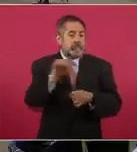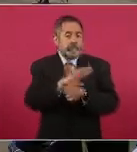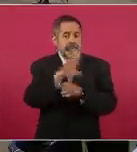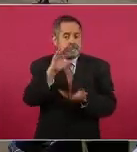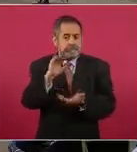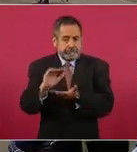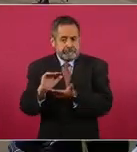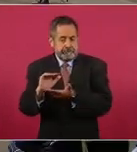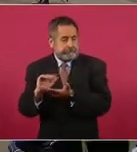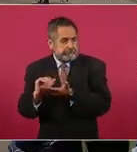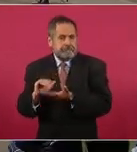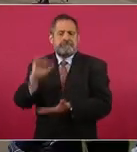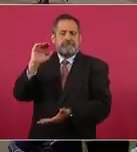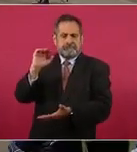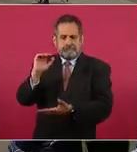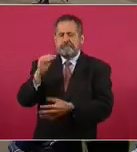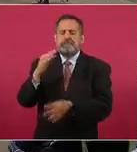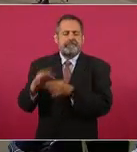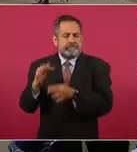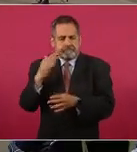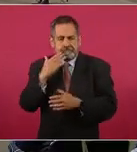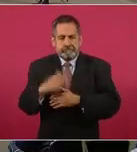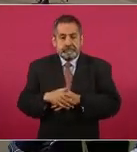observar, como vemos en la gráfica, que